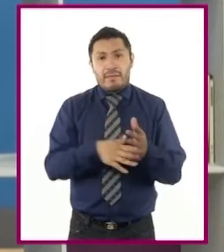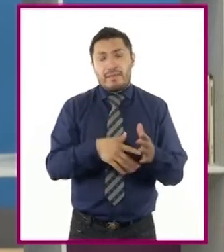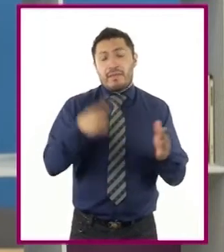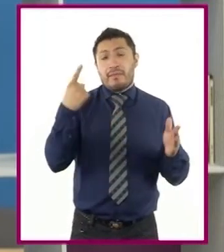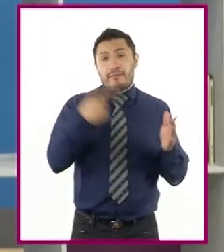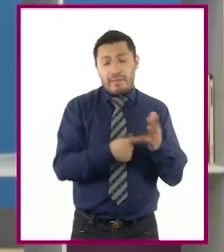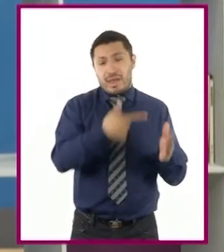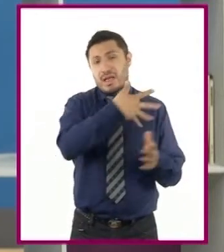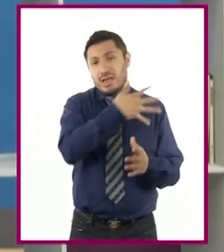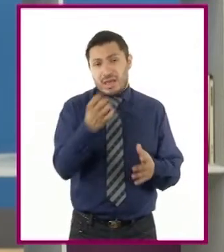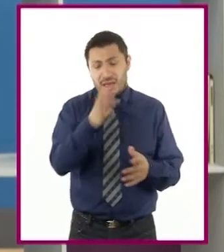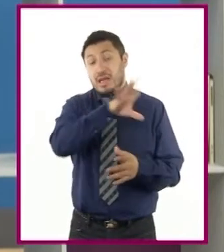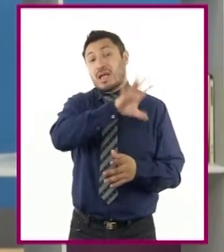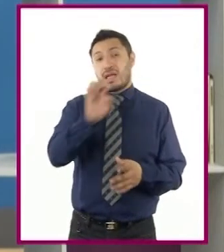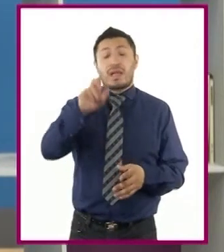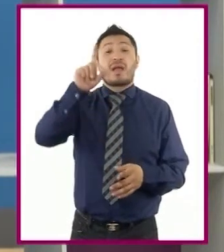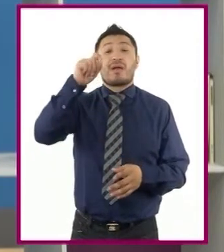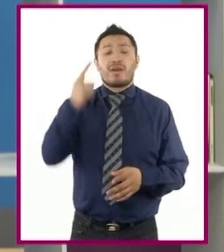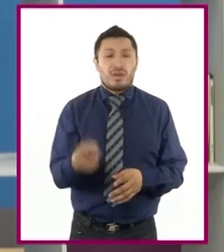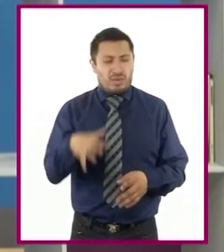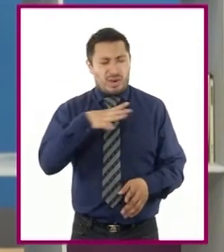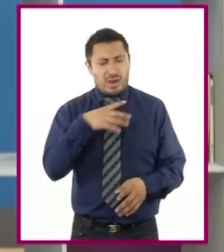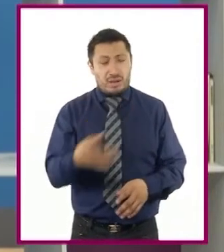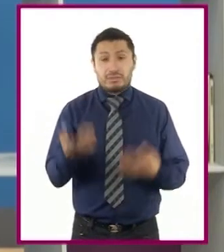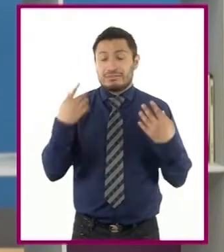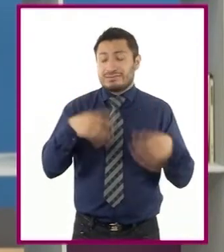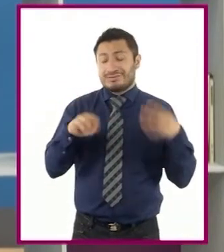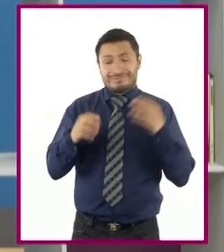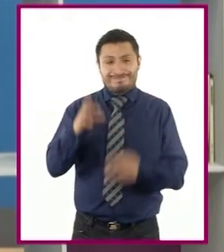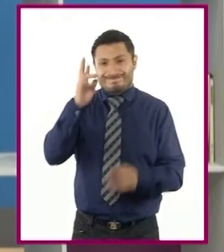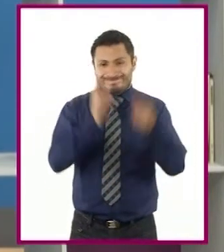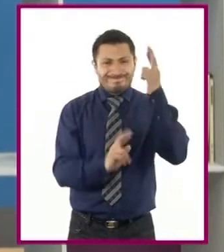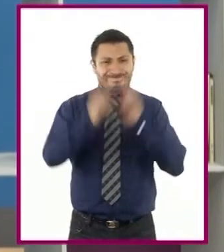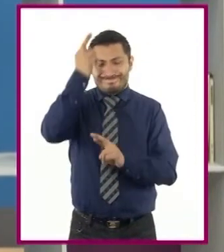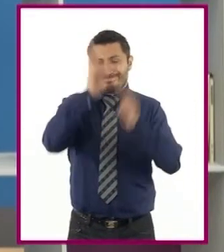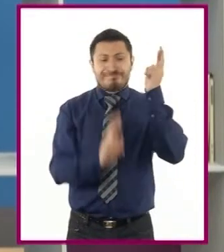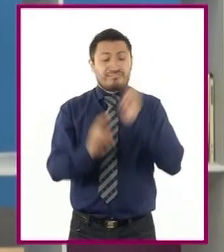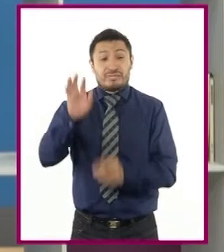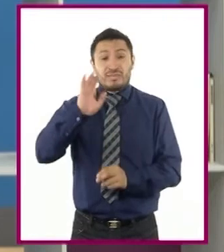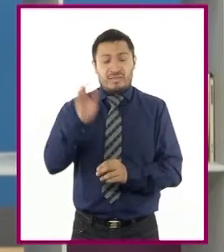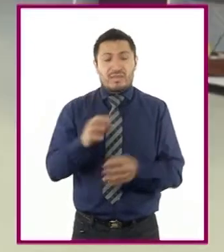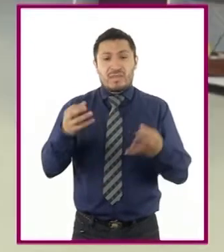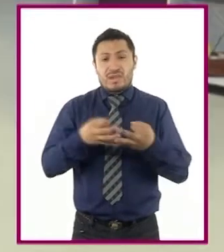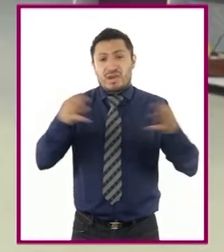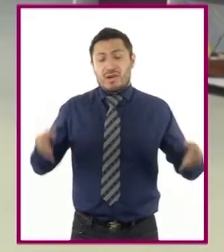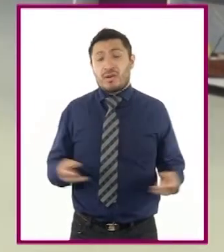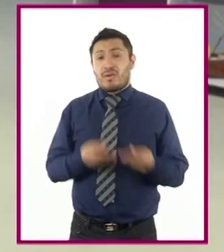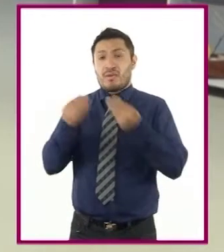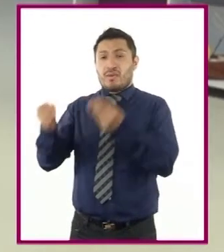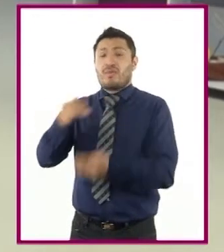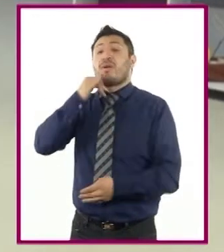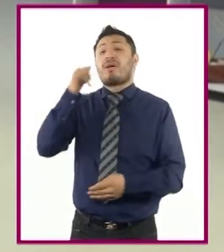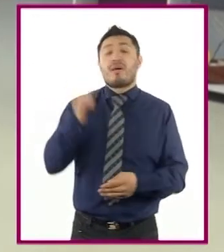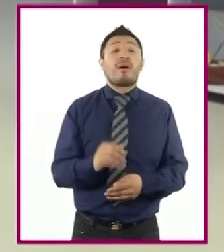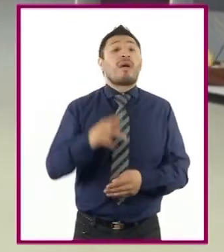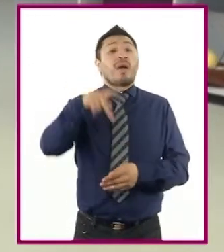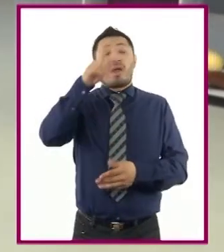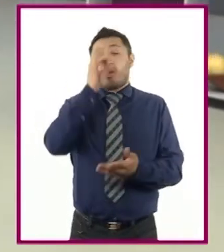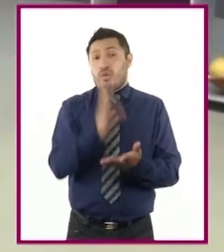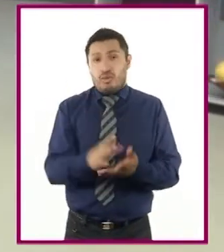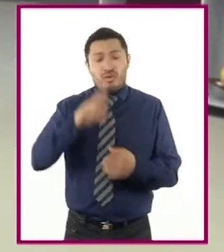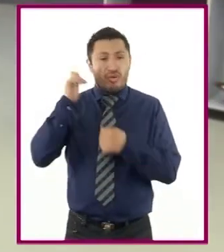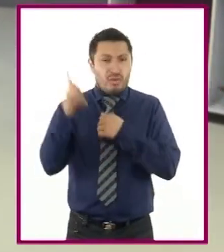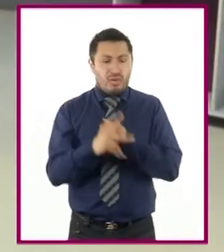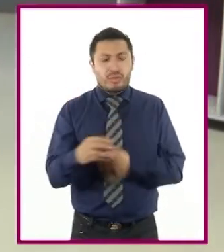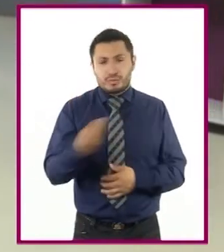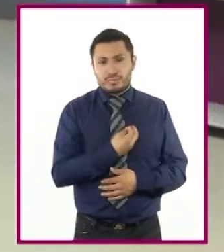al Imperio Turco Otomano, hubo rebeliones cuando el territorio pasó a manos de Italia. Pero el único país que